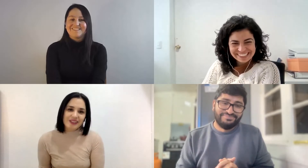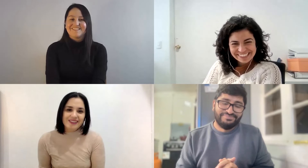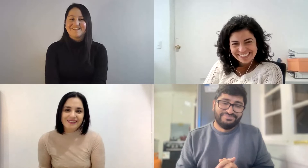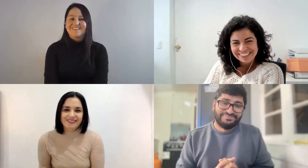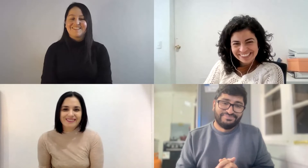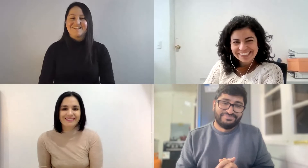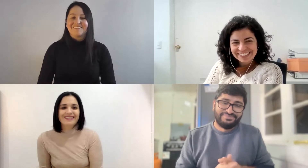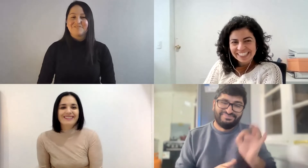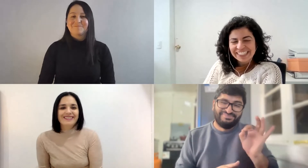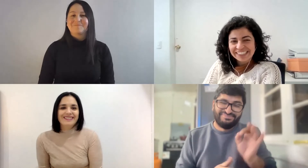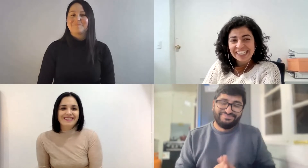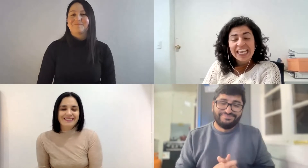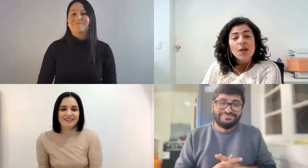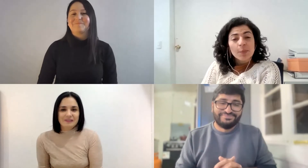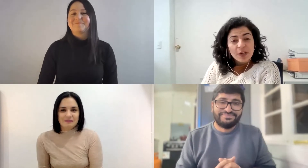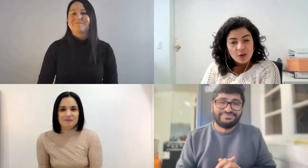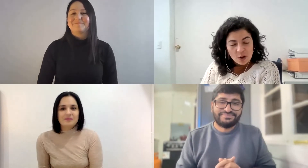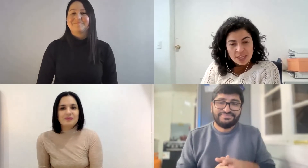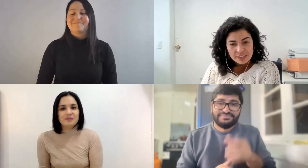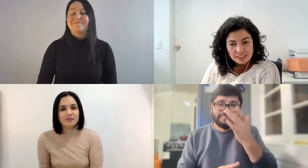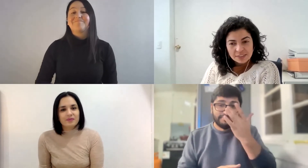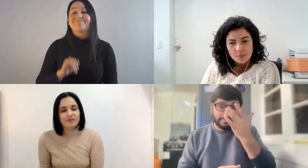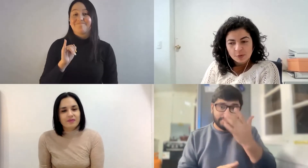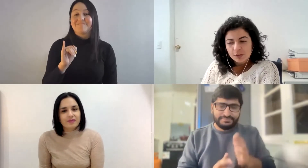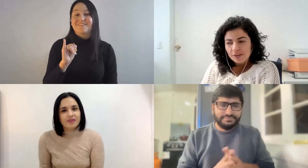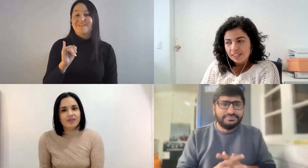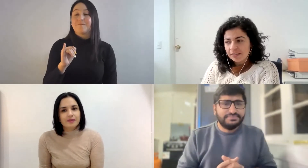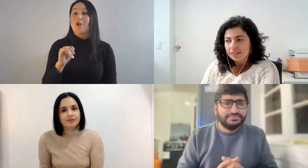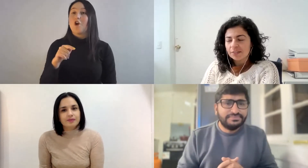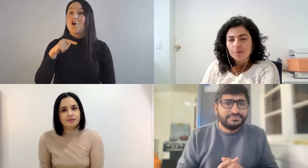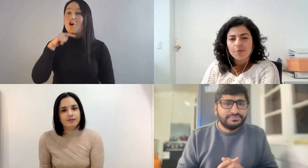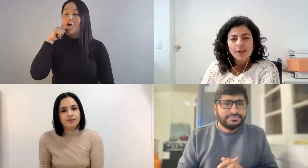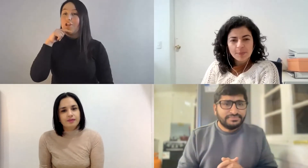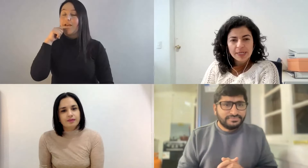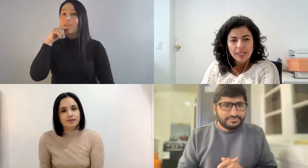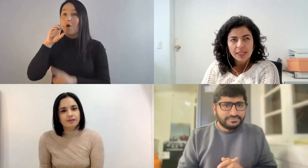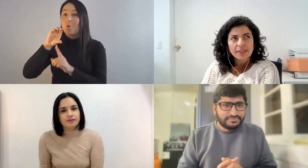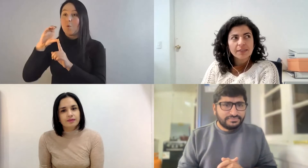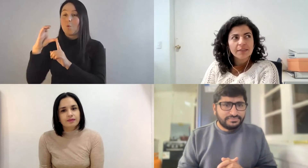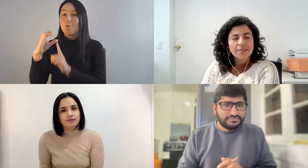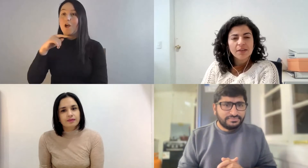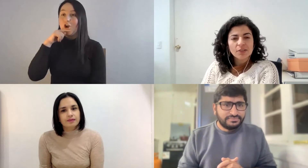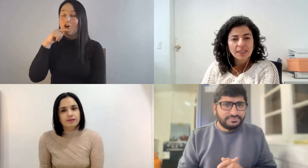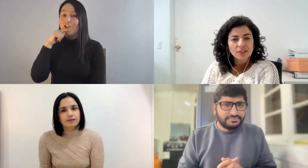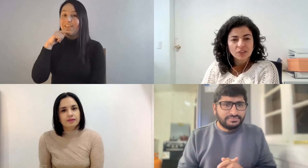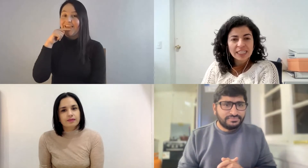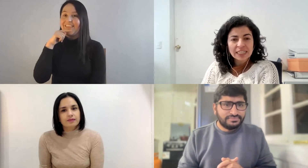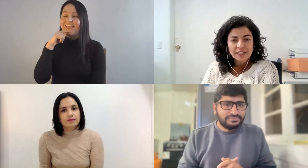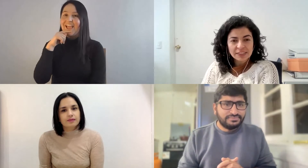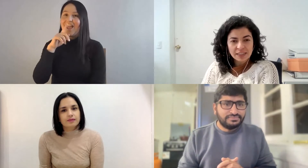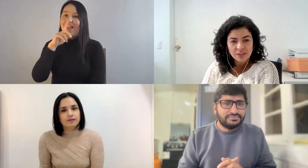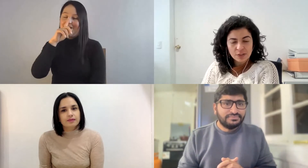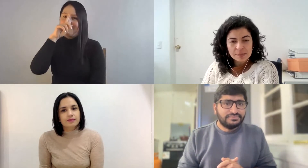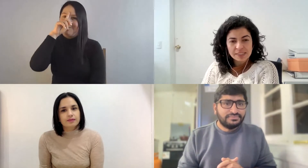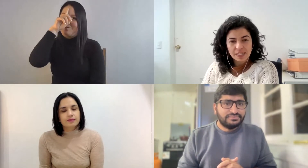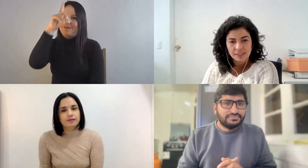cultura oyente. Sí. Bueno, oyentes, como cultura oyente, somos buenos para decir cosas que no son tan